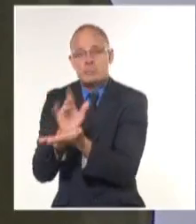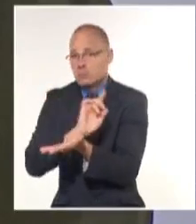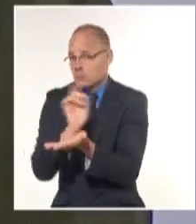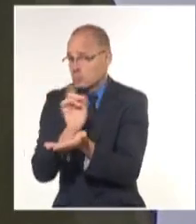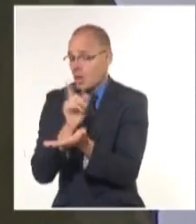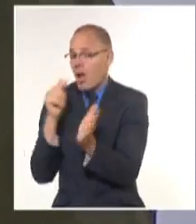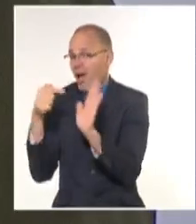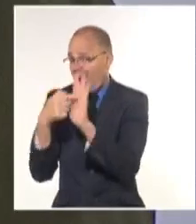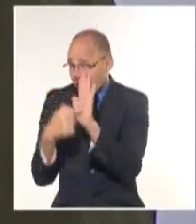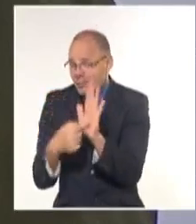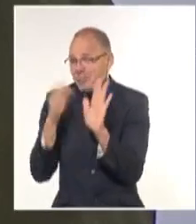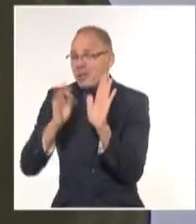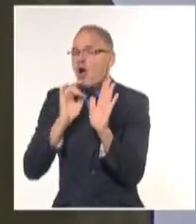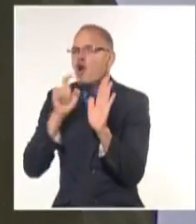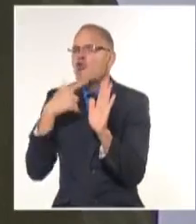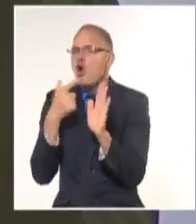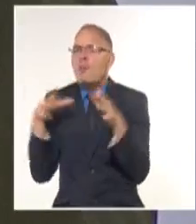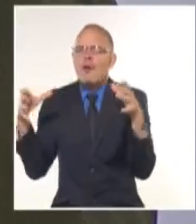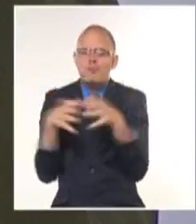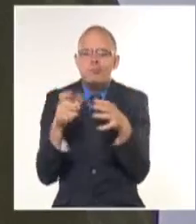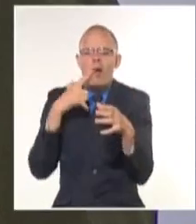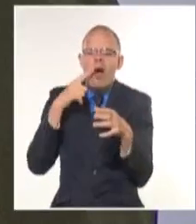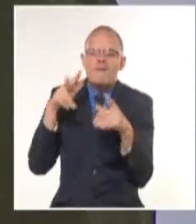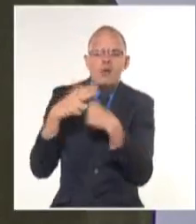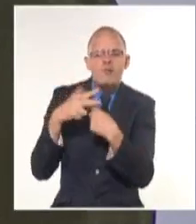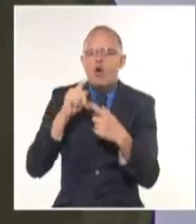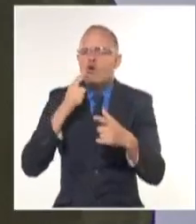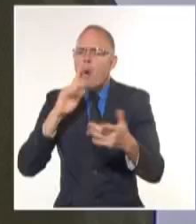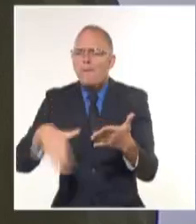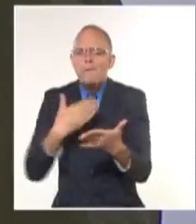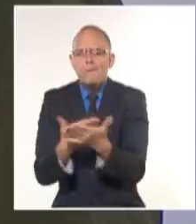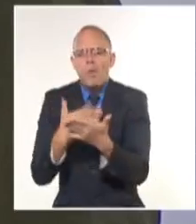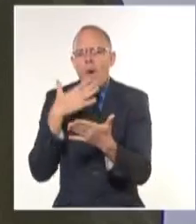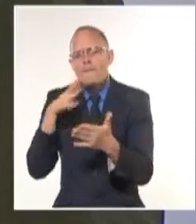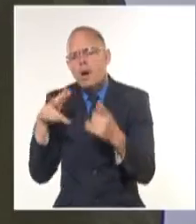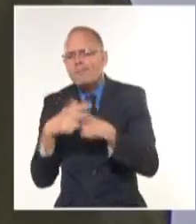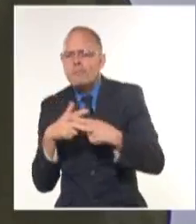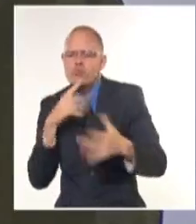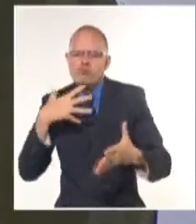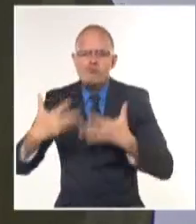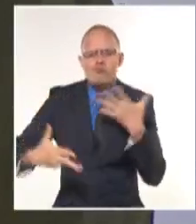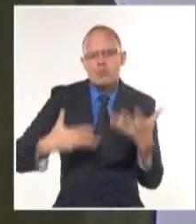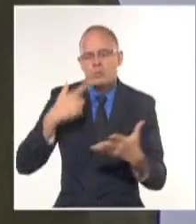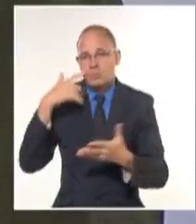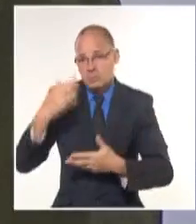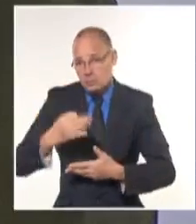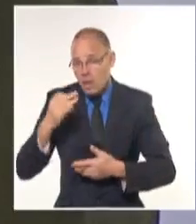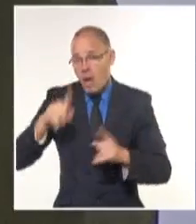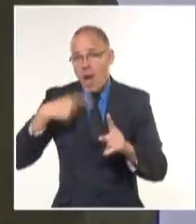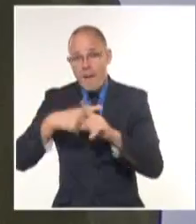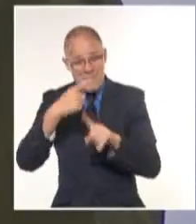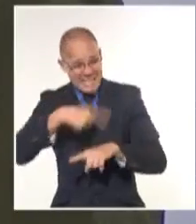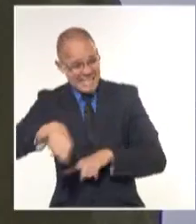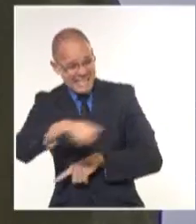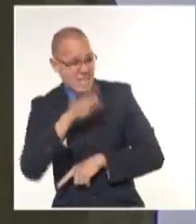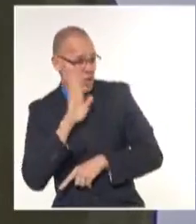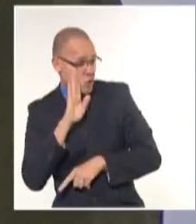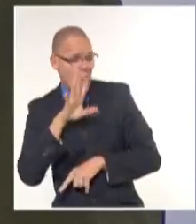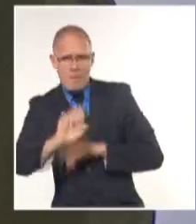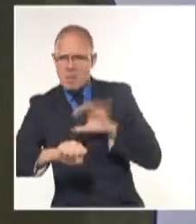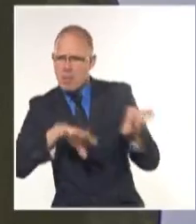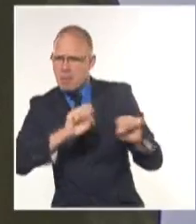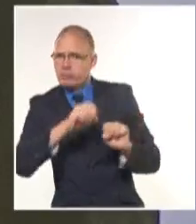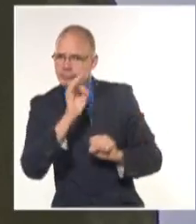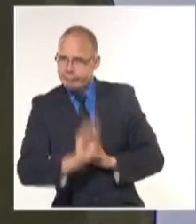las indicaciones, para sobre todo no solo perfeccionar el enfrentamiento y lograr ese mayor enfrentamiento que me estabas preguntando,